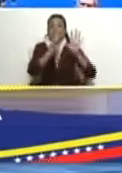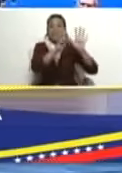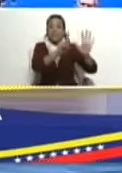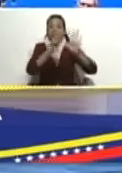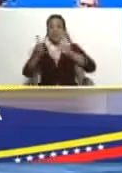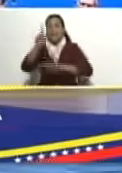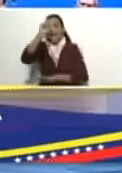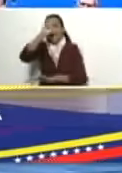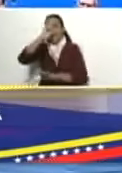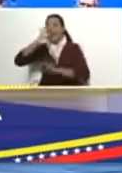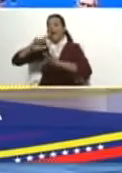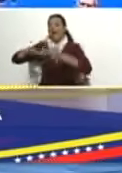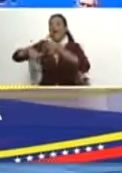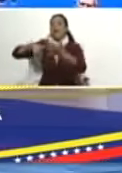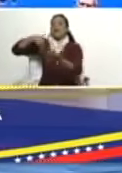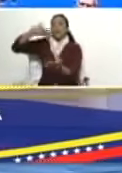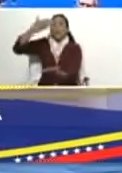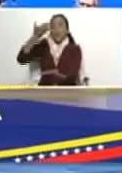exactos,